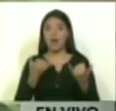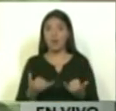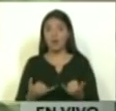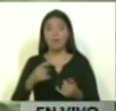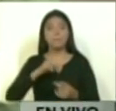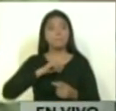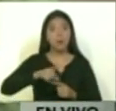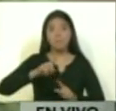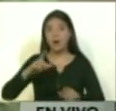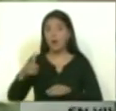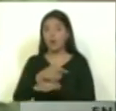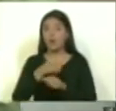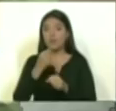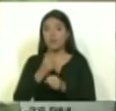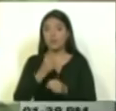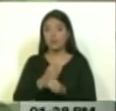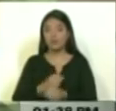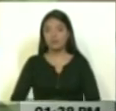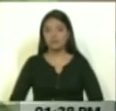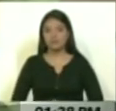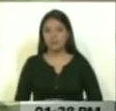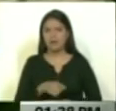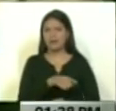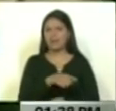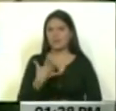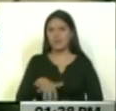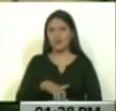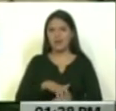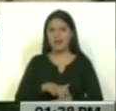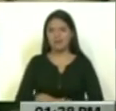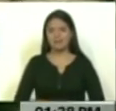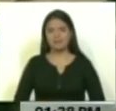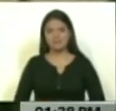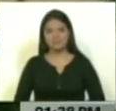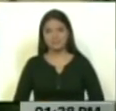compadre. ¡Pa' que les arda!